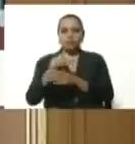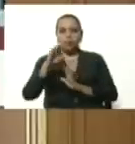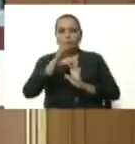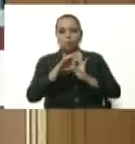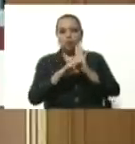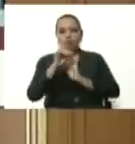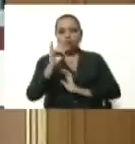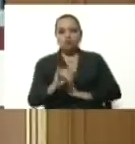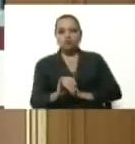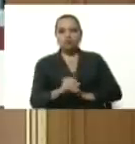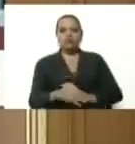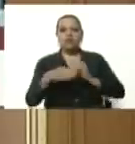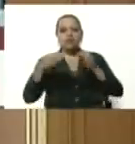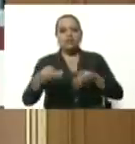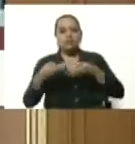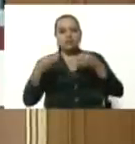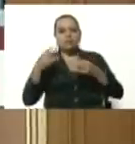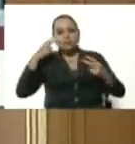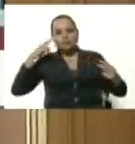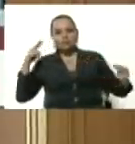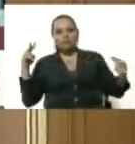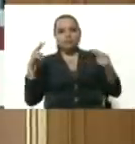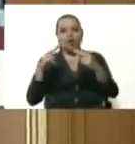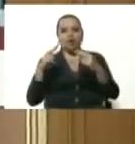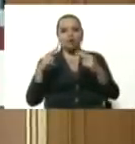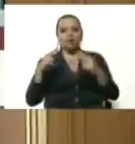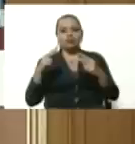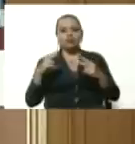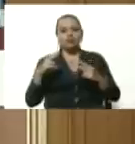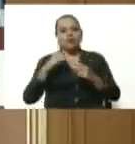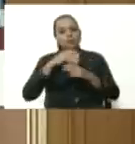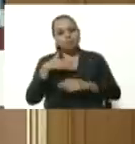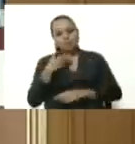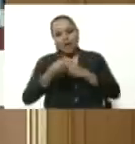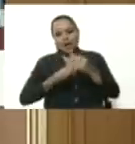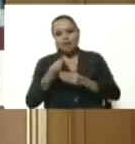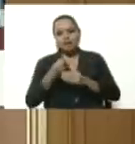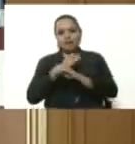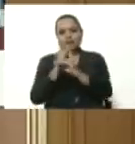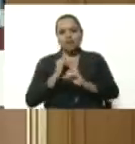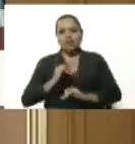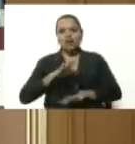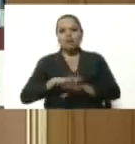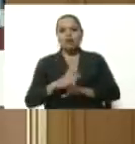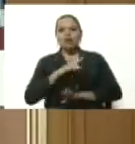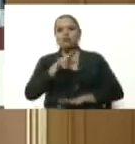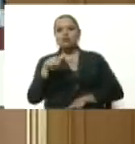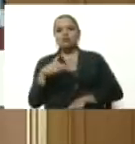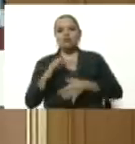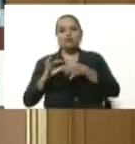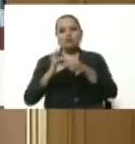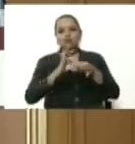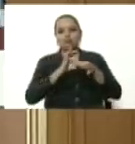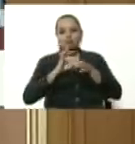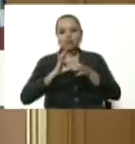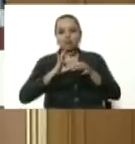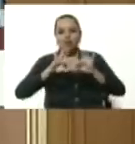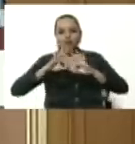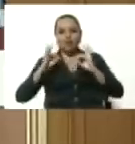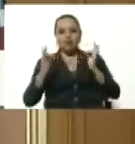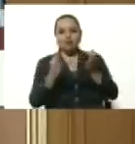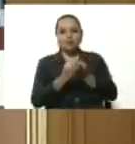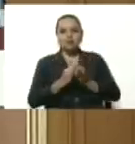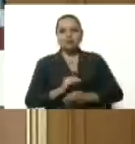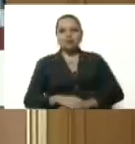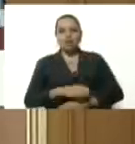constituyentes. Siempre volvernos a ver es grato, porque somos parte de una familia ya. Así que todo